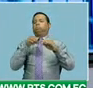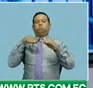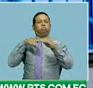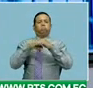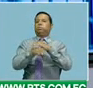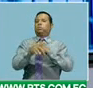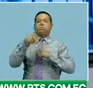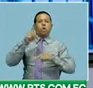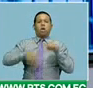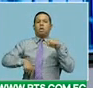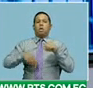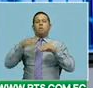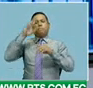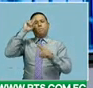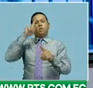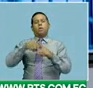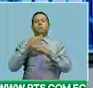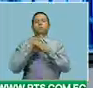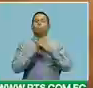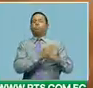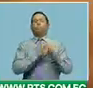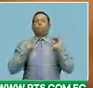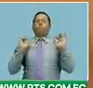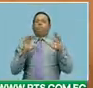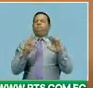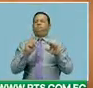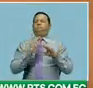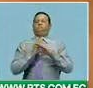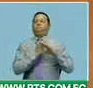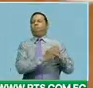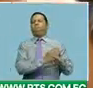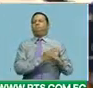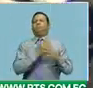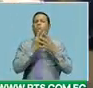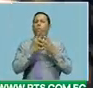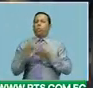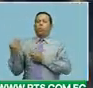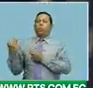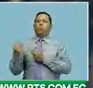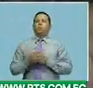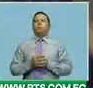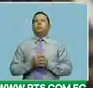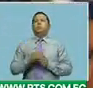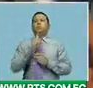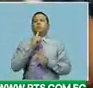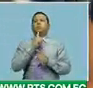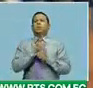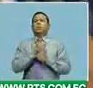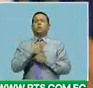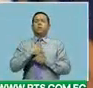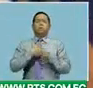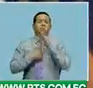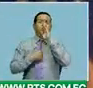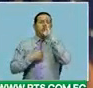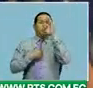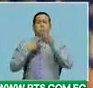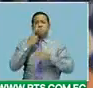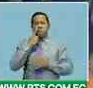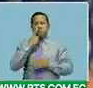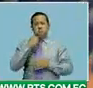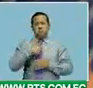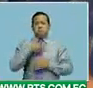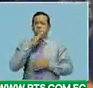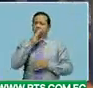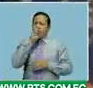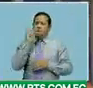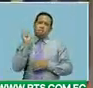evitar aglomeraciones. Para hacerte mi oración, papá, he cumplido, porque todos los años tú me enseñaste a venir acá, papá, y aquí he cumplido,